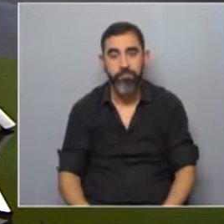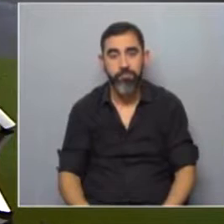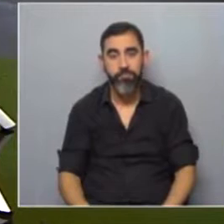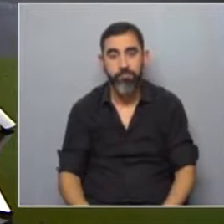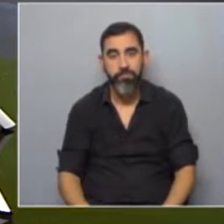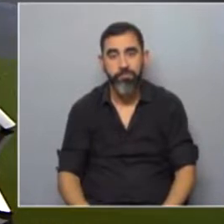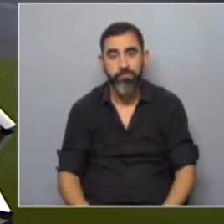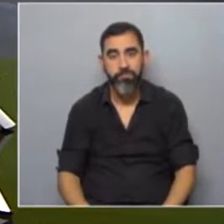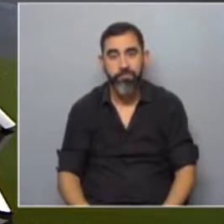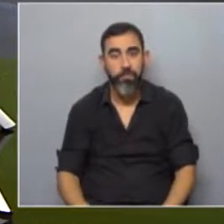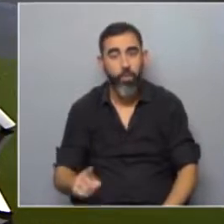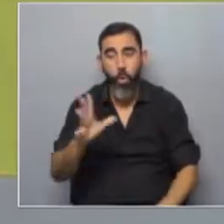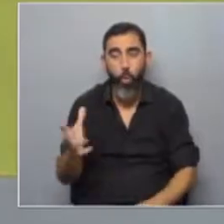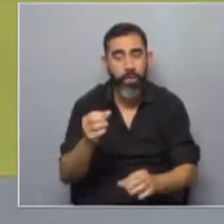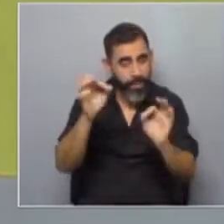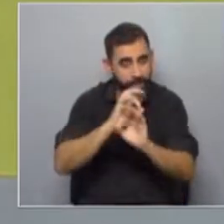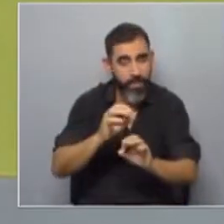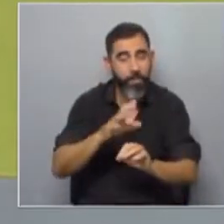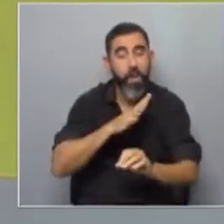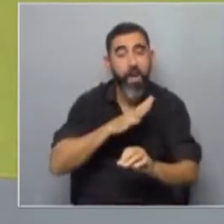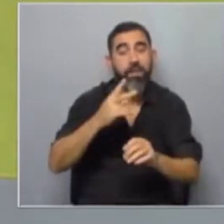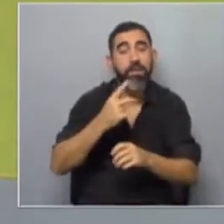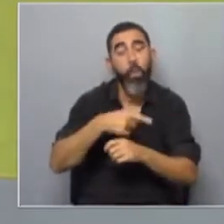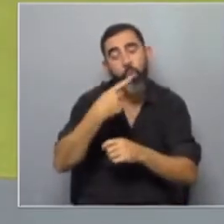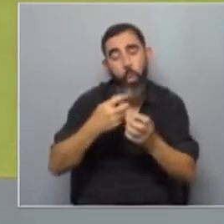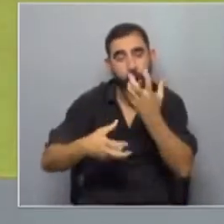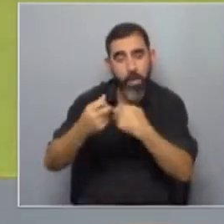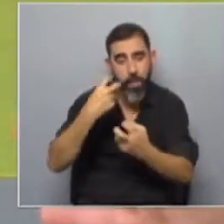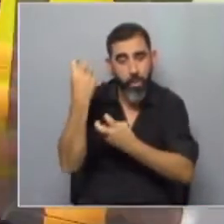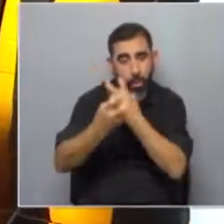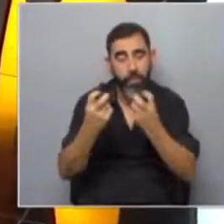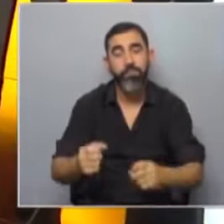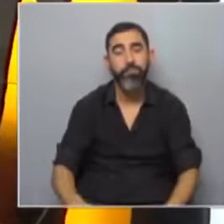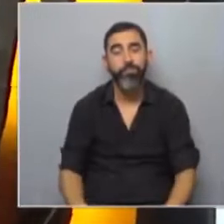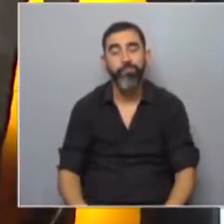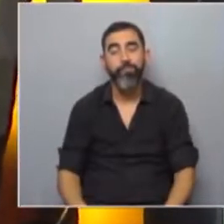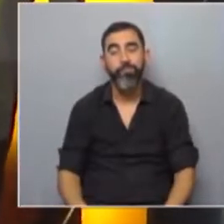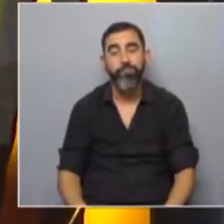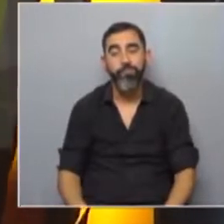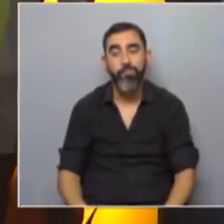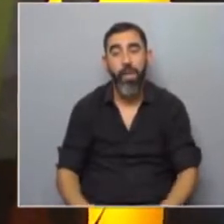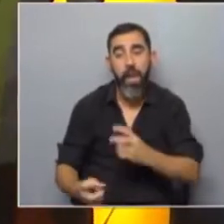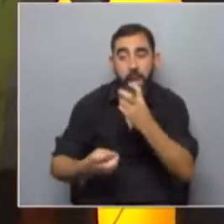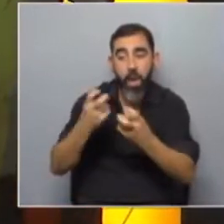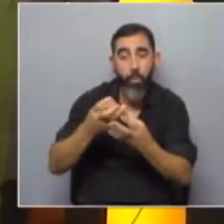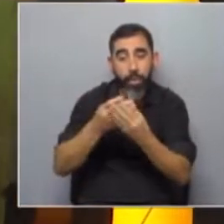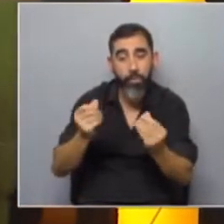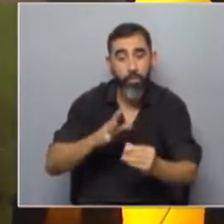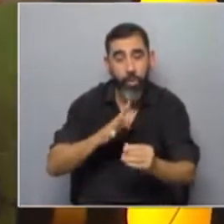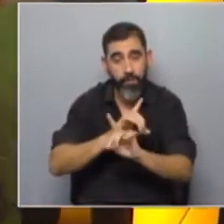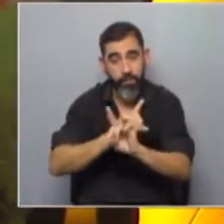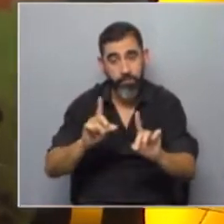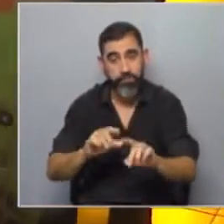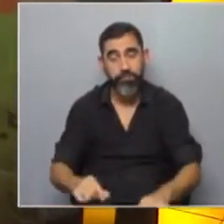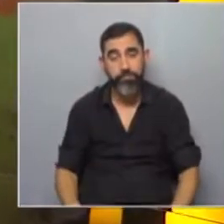amenazadas en Uruguay, se llama Mañana es tarde porque si no hacemos algo ahora, tal vez mañana ya no estén, ¿no? Entonces esa lista de especies que